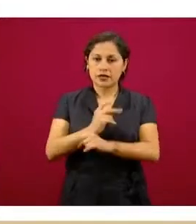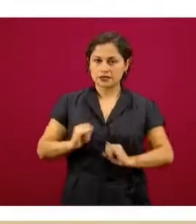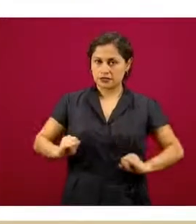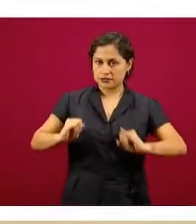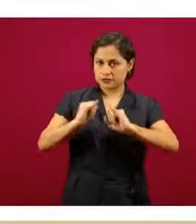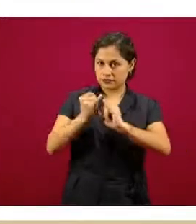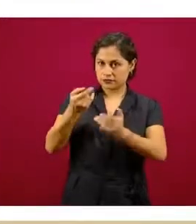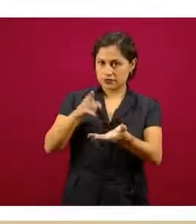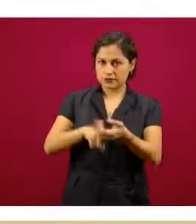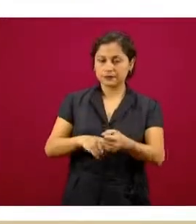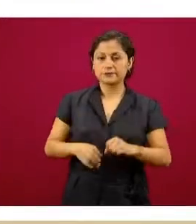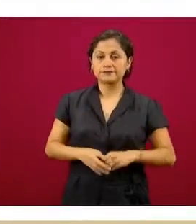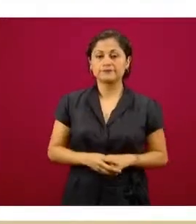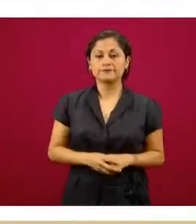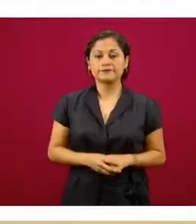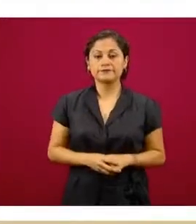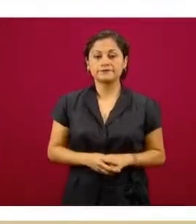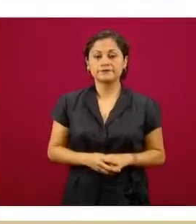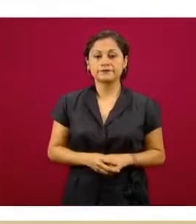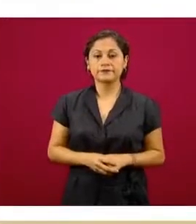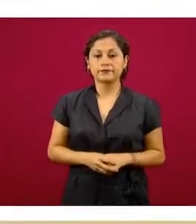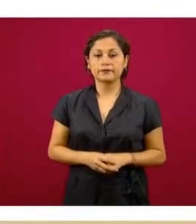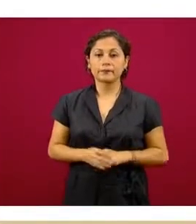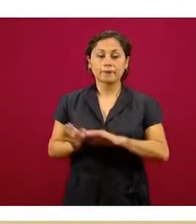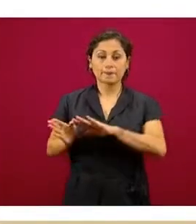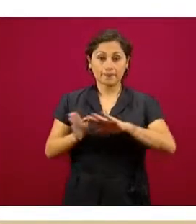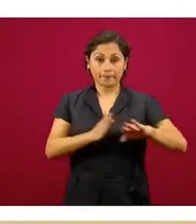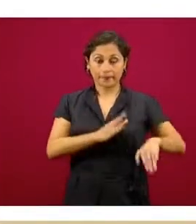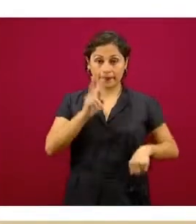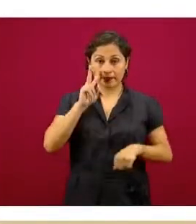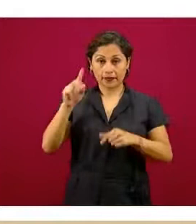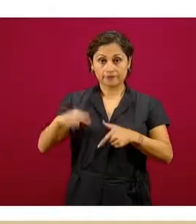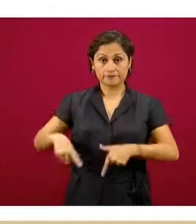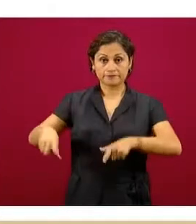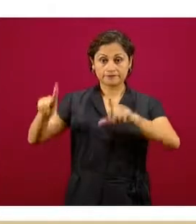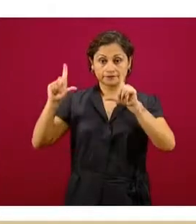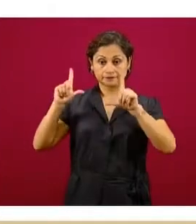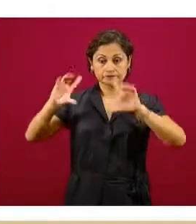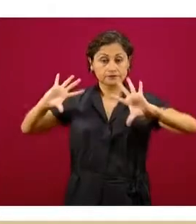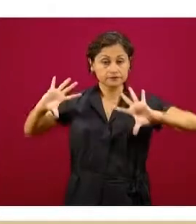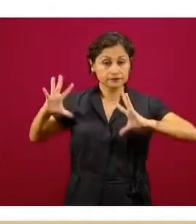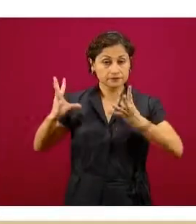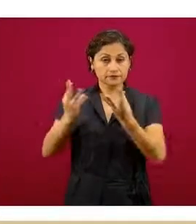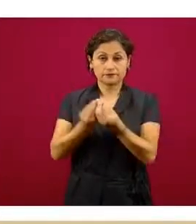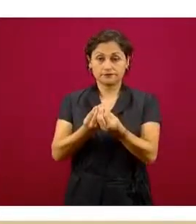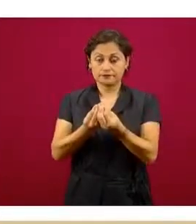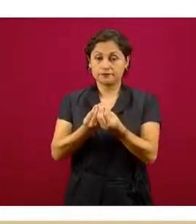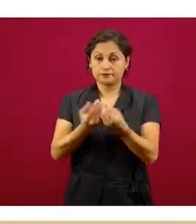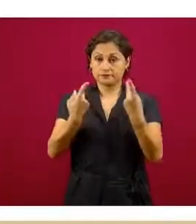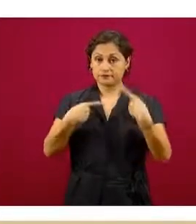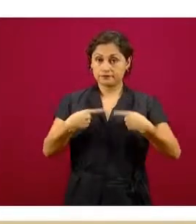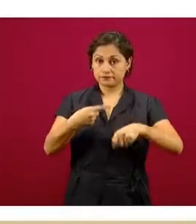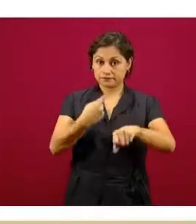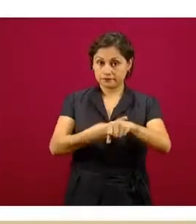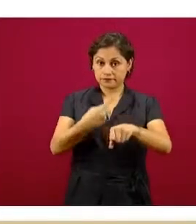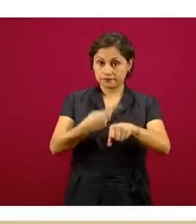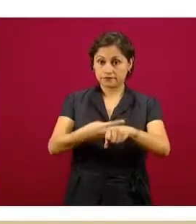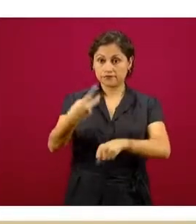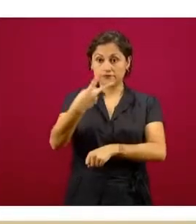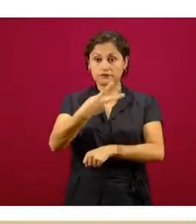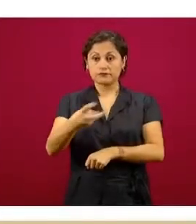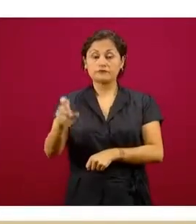esta situación. Veamos la siguiente diapositiva, nuestra carga acumulada de casos, los